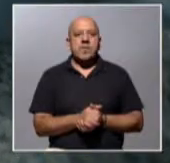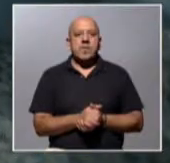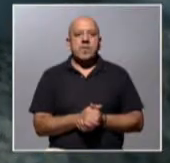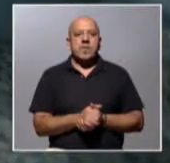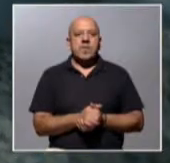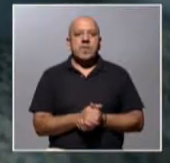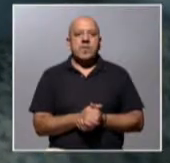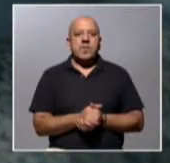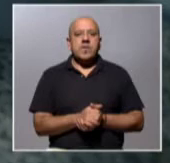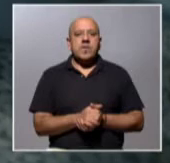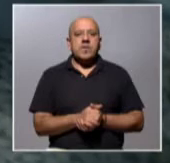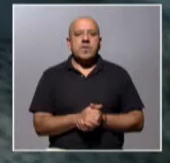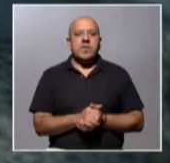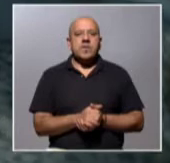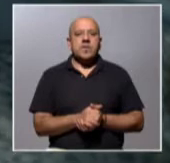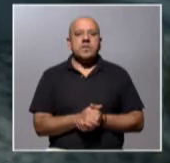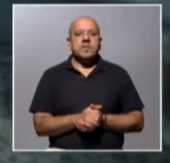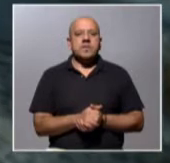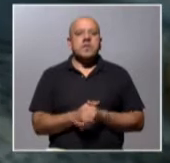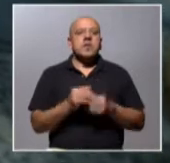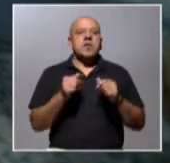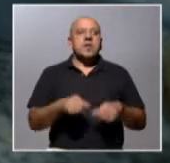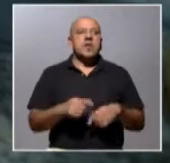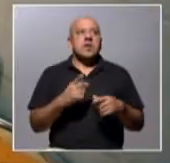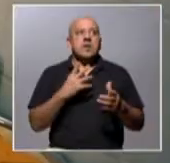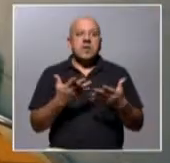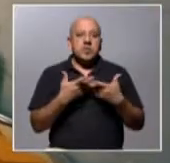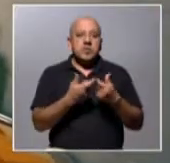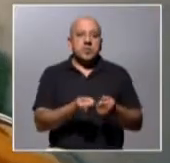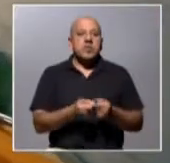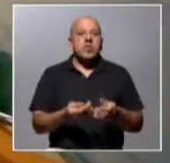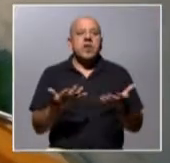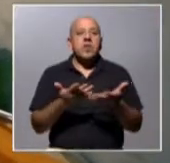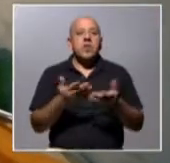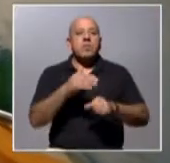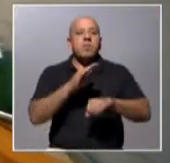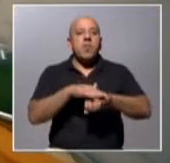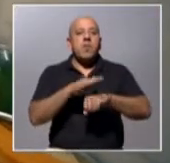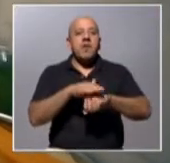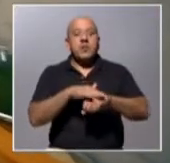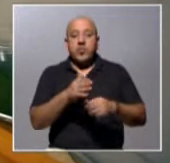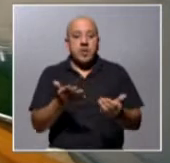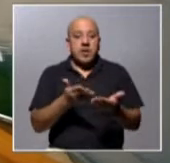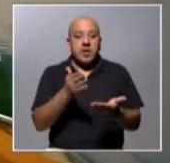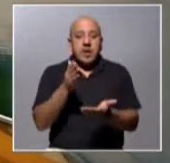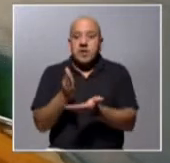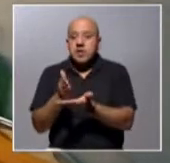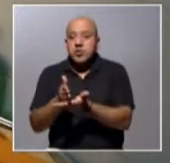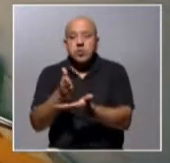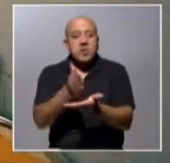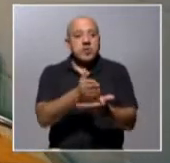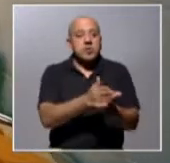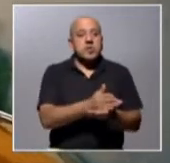Trabajo de cocinero y nada, aquí dando una mano, es momento de ser lo más solidario que se pueda hacer.